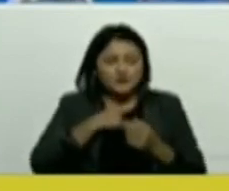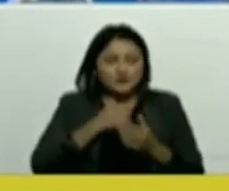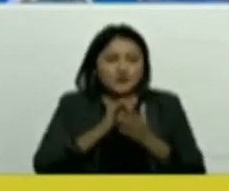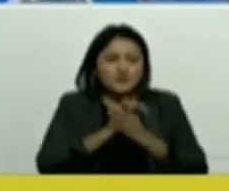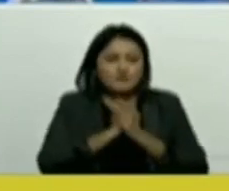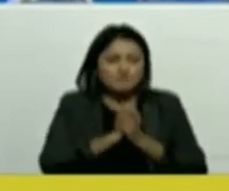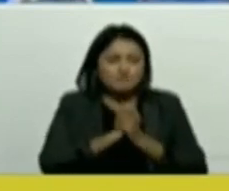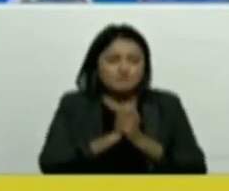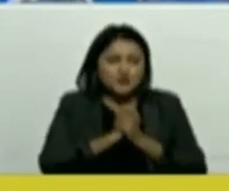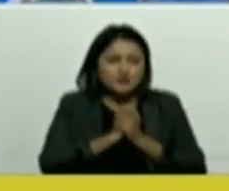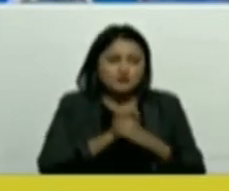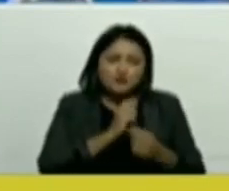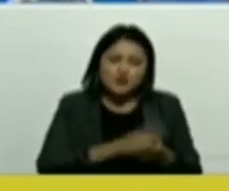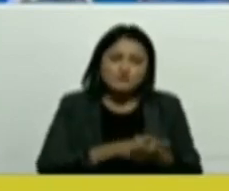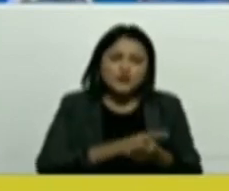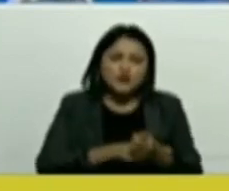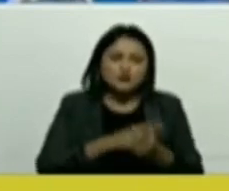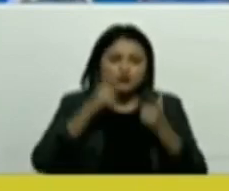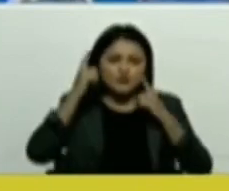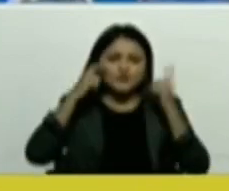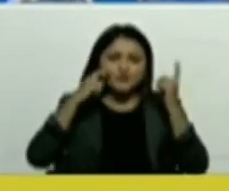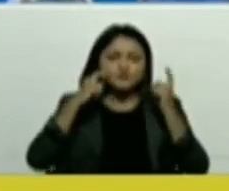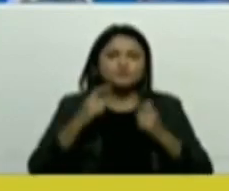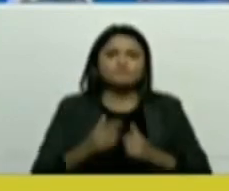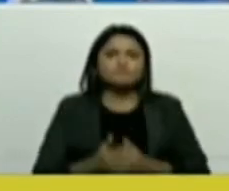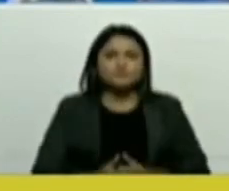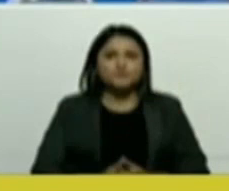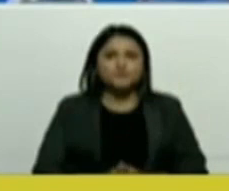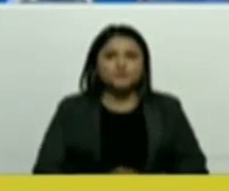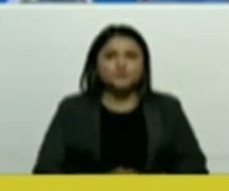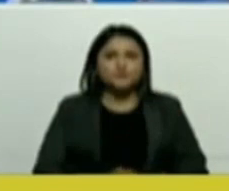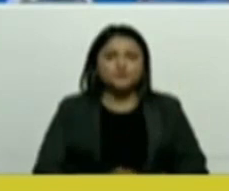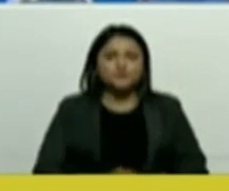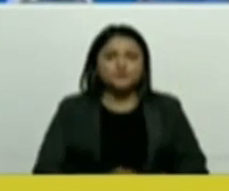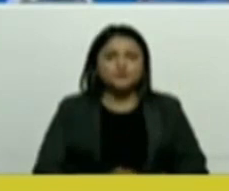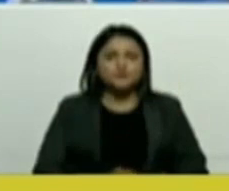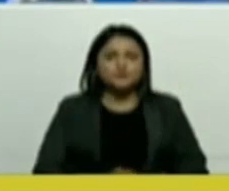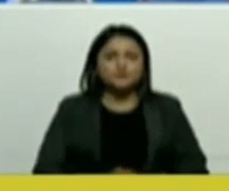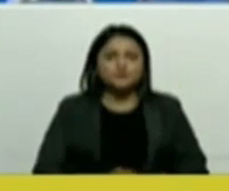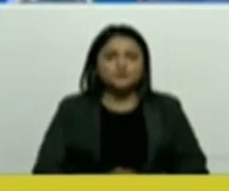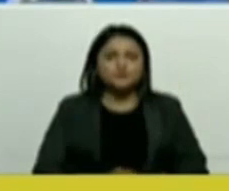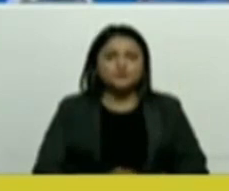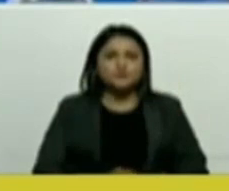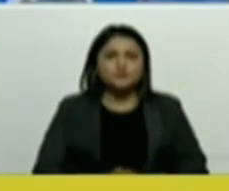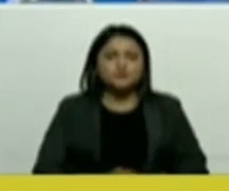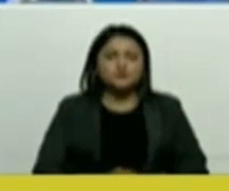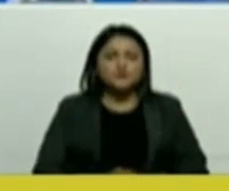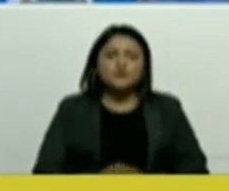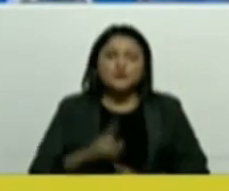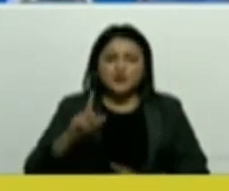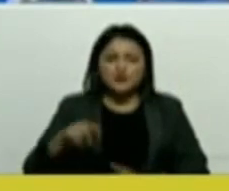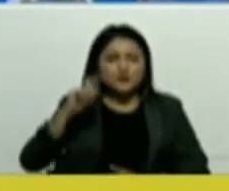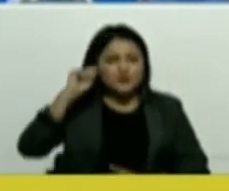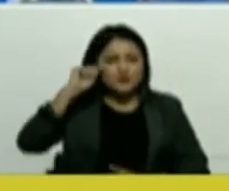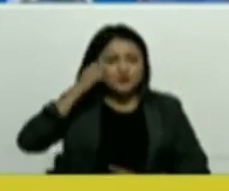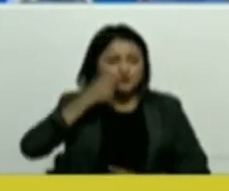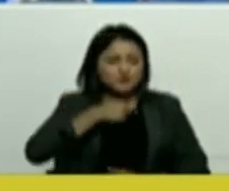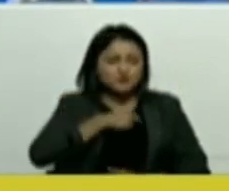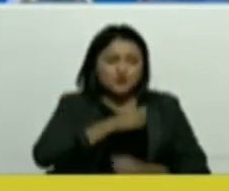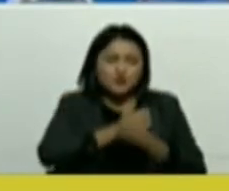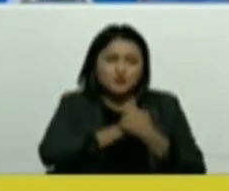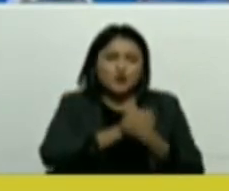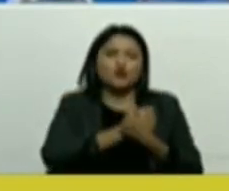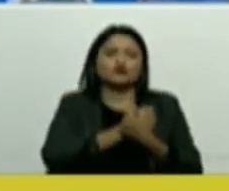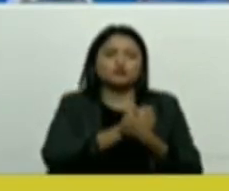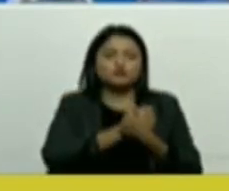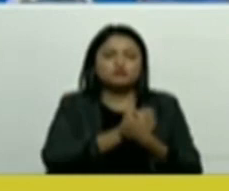aún más a mi amigo y hermano Hugo Chávez. To remember him in love. Para recordarlo